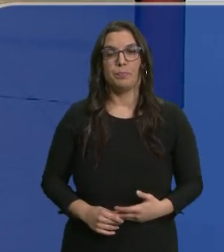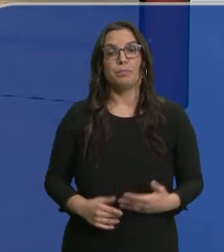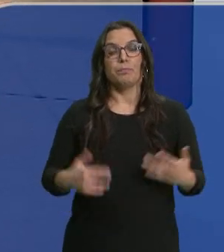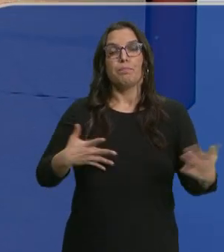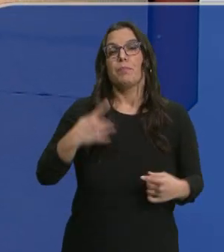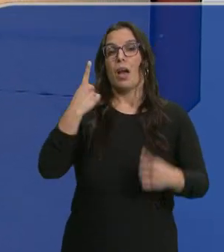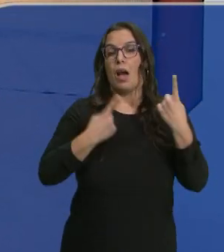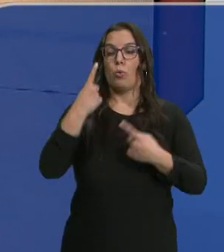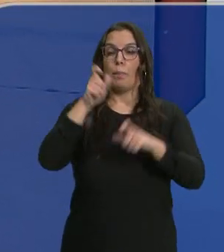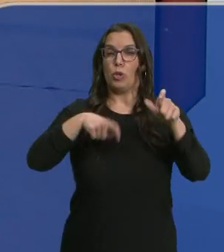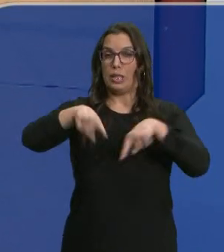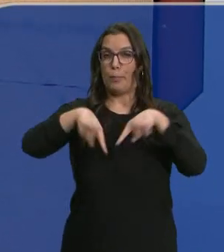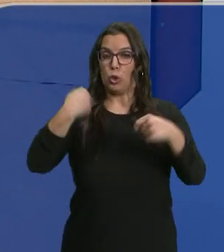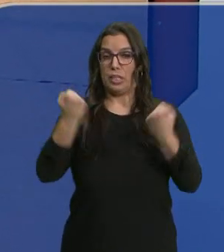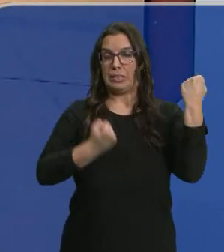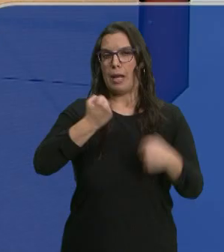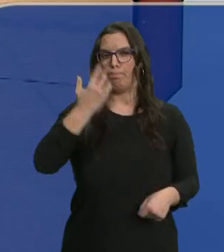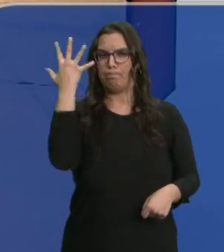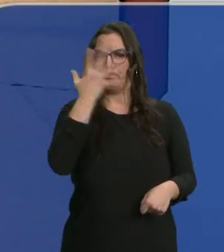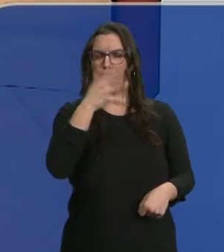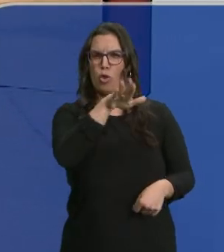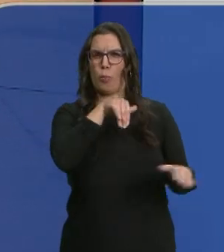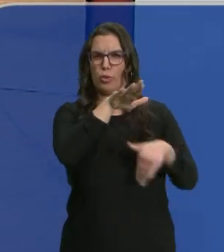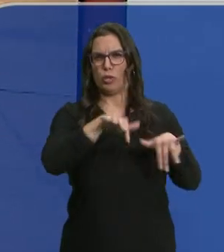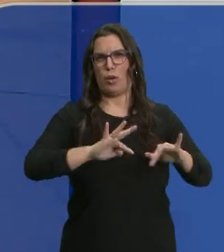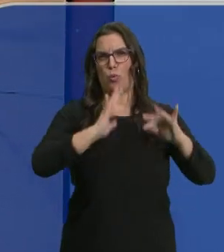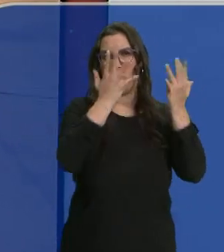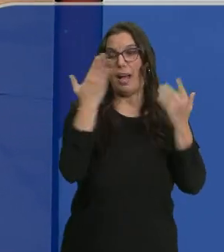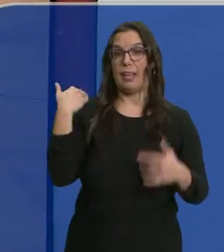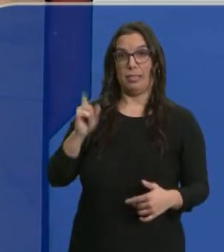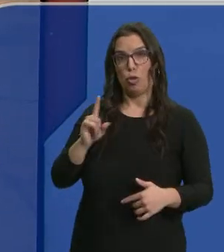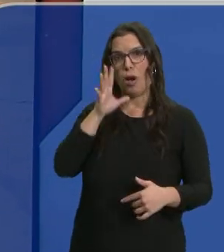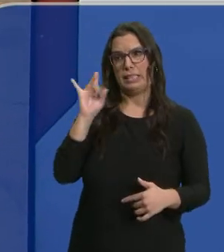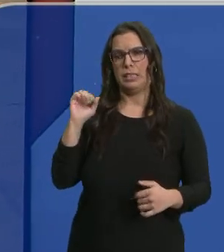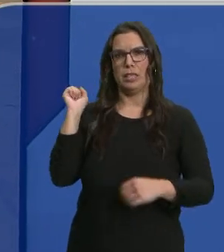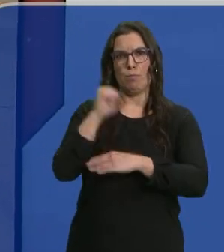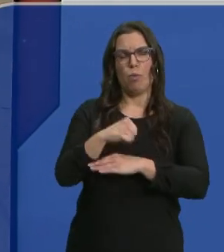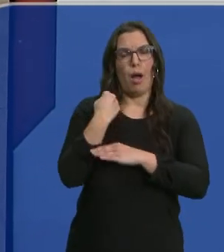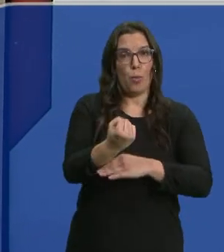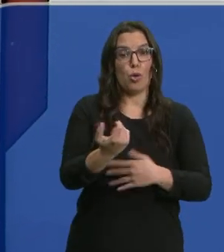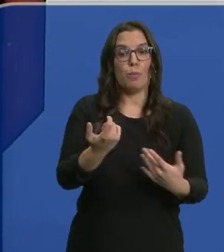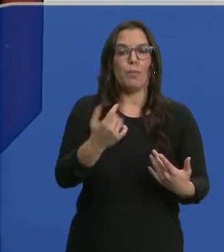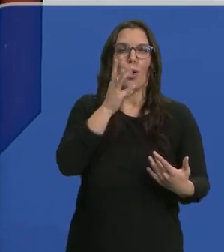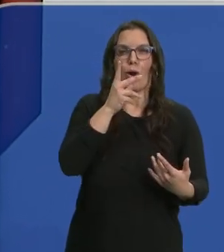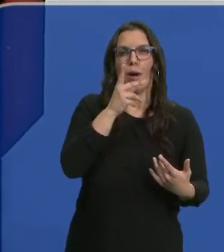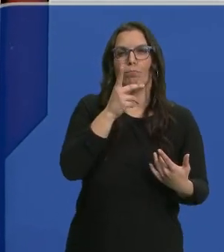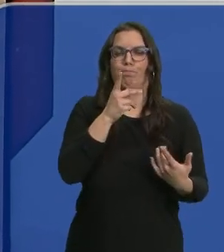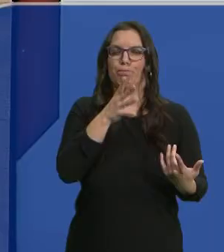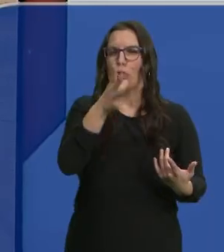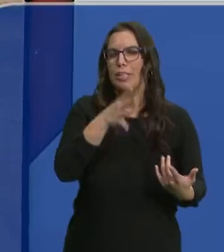Detrás de los recelos que algunos transportistas muestran ahora a esta convocatoria y no entonces, están los motivos argumentados para este nuevo